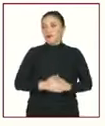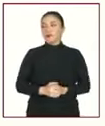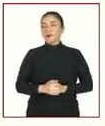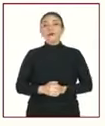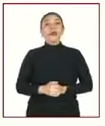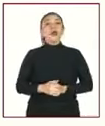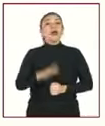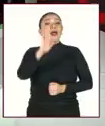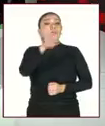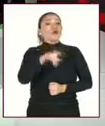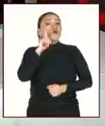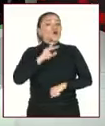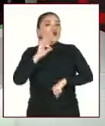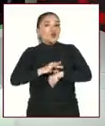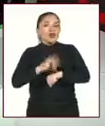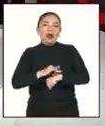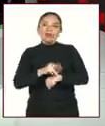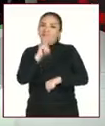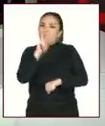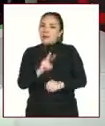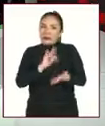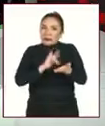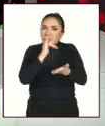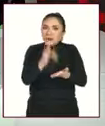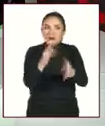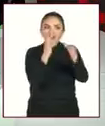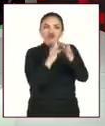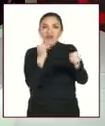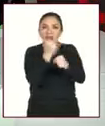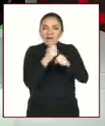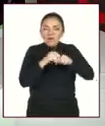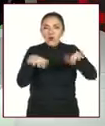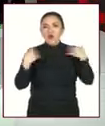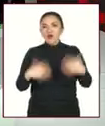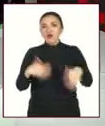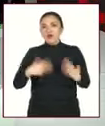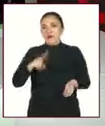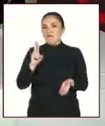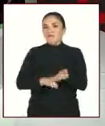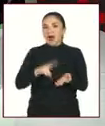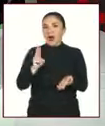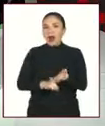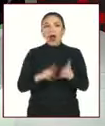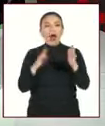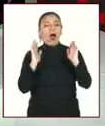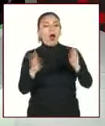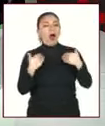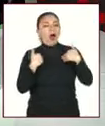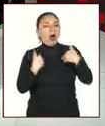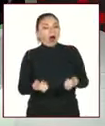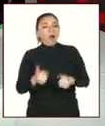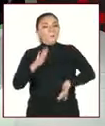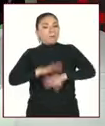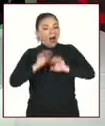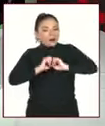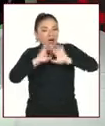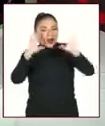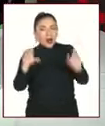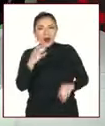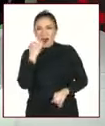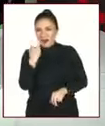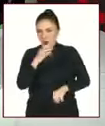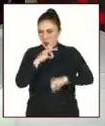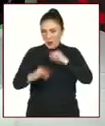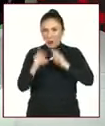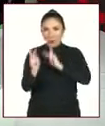Doctora Doris, muchas gracias por esta información tan valiosa, por aclararnos, ¿no? Sobre todo esta última pregunta, que